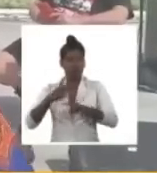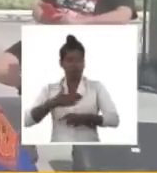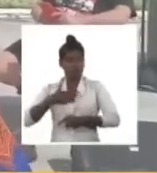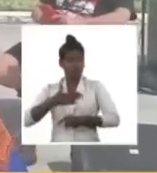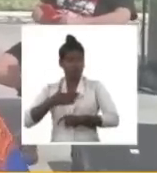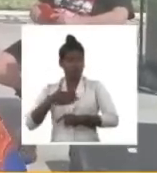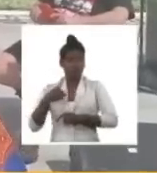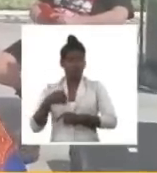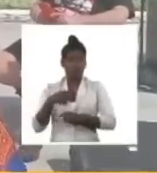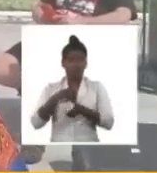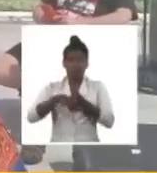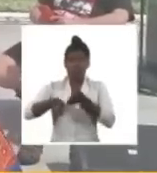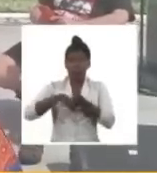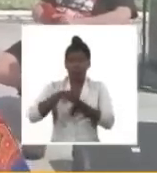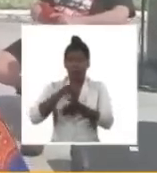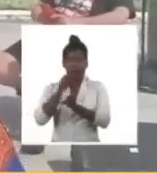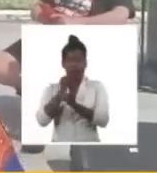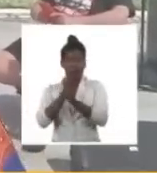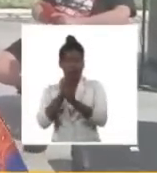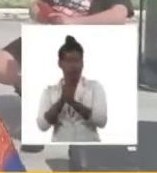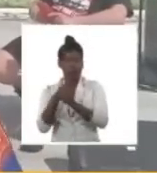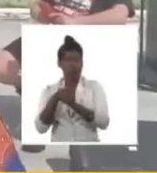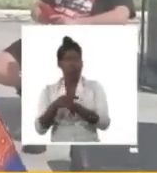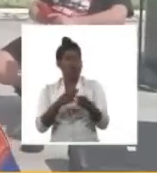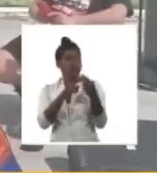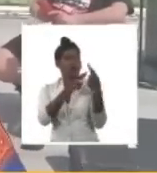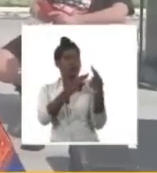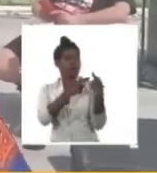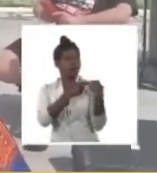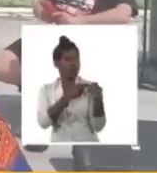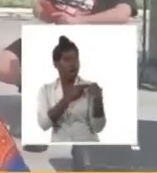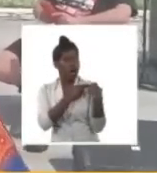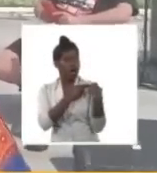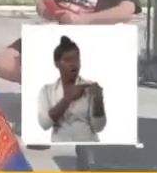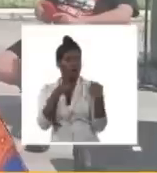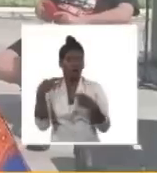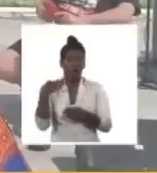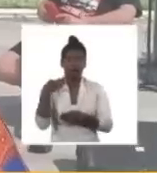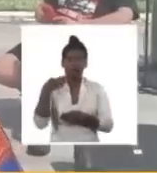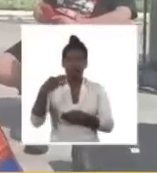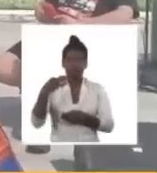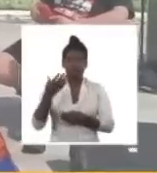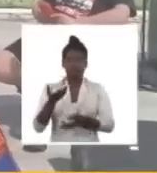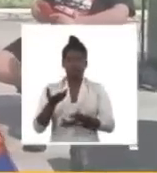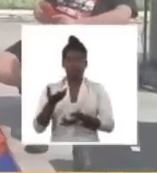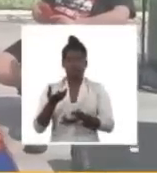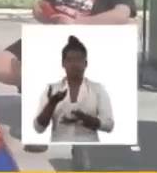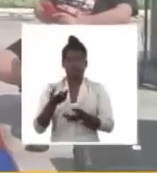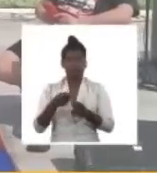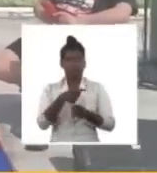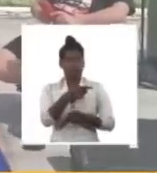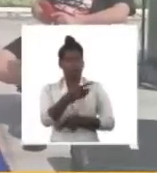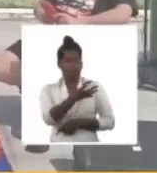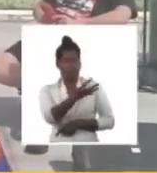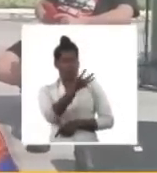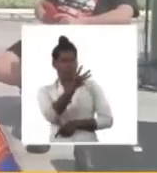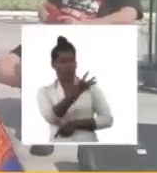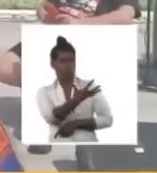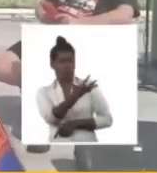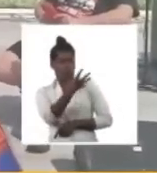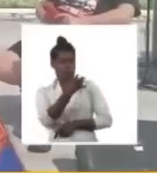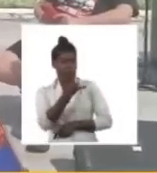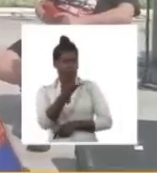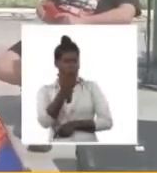mi compromiso y por mi responsabilidad, me gané ese derecho. Ok. Han cuestionado mi